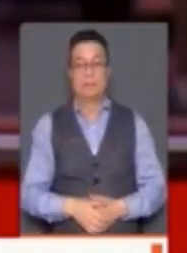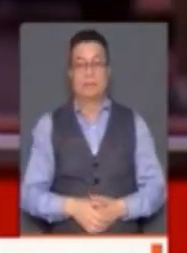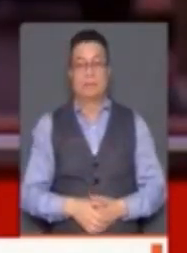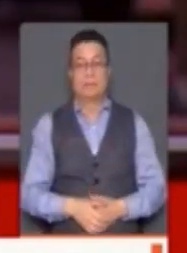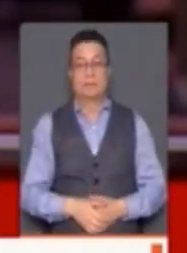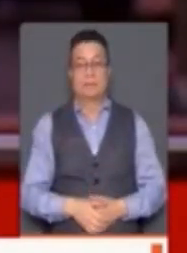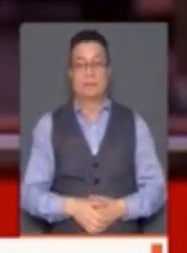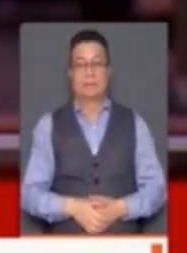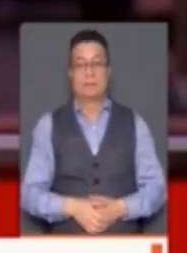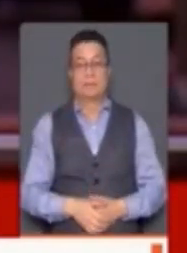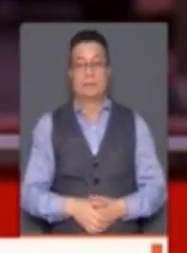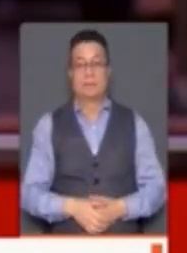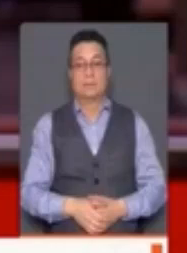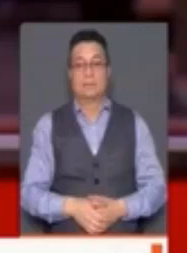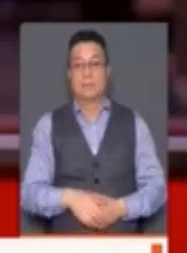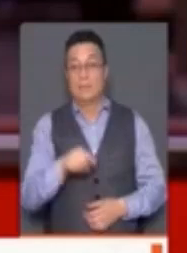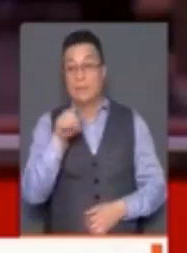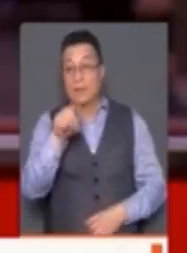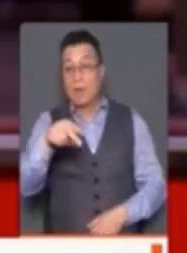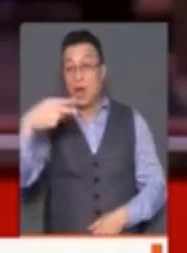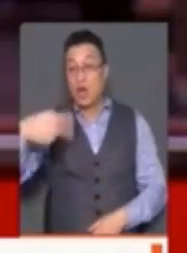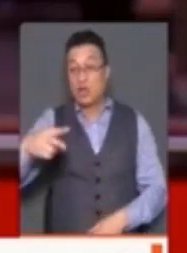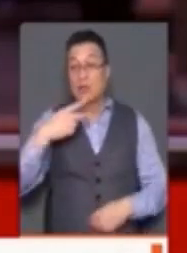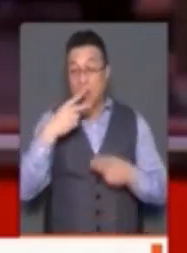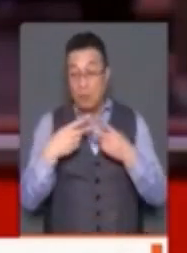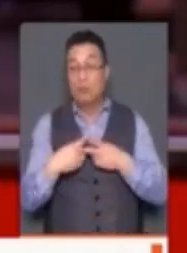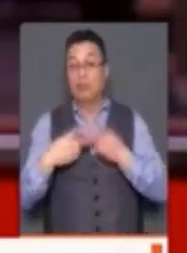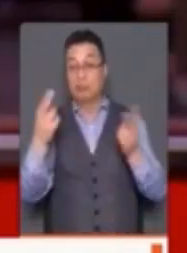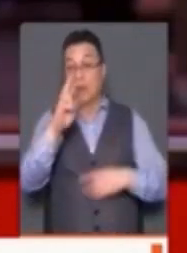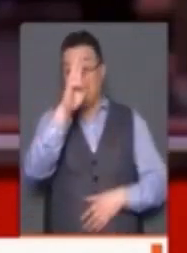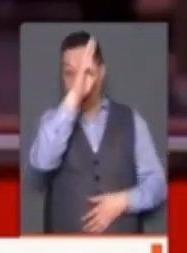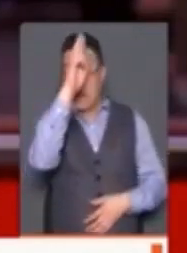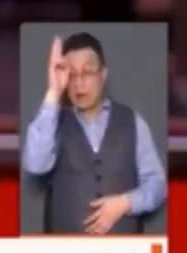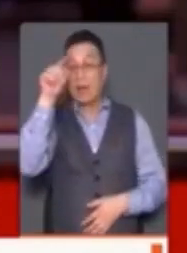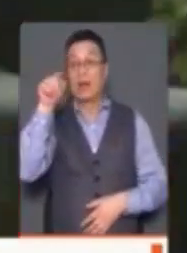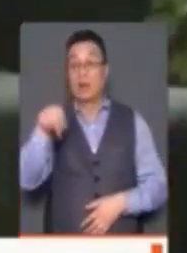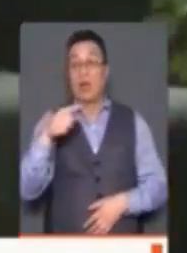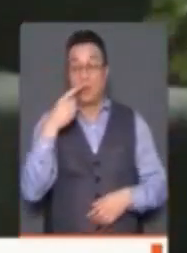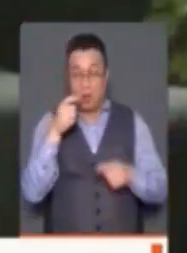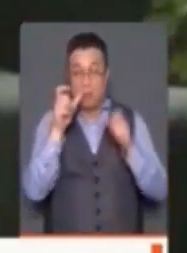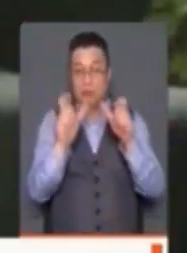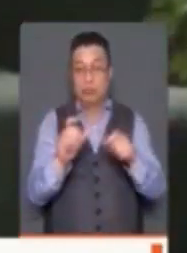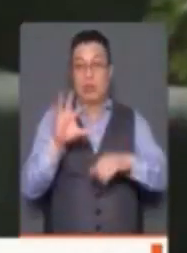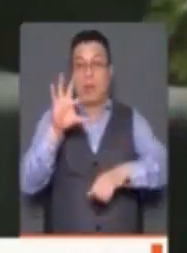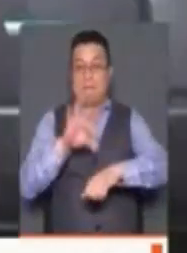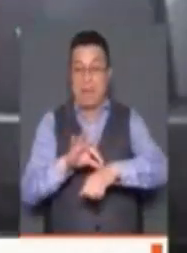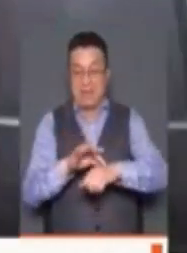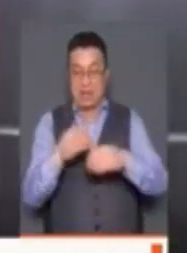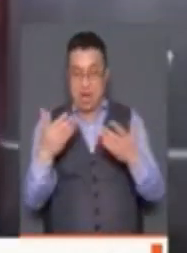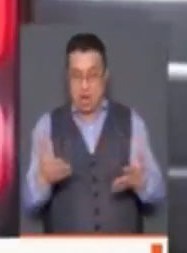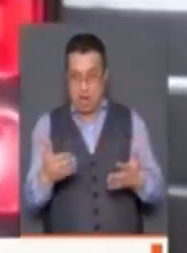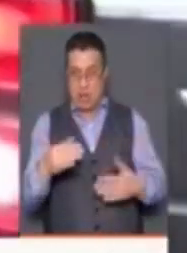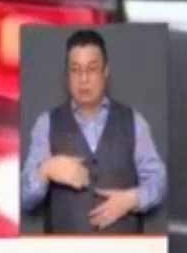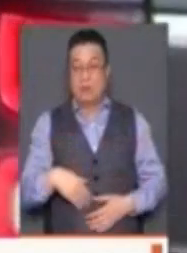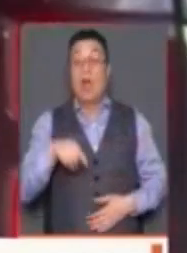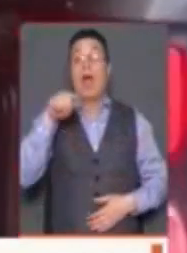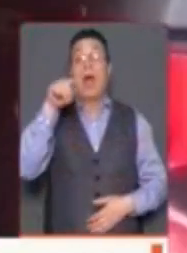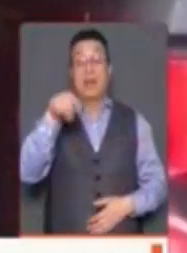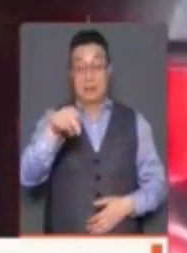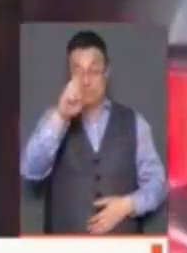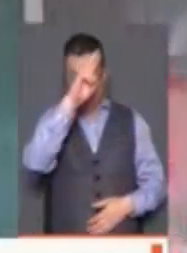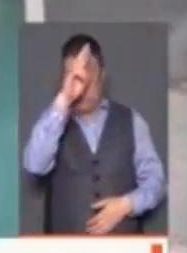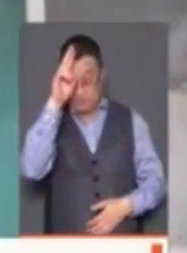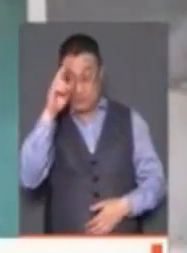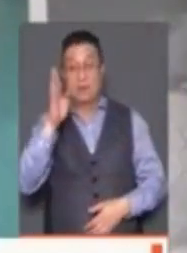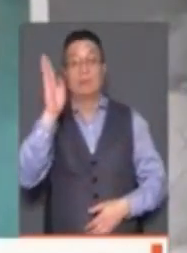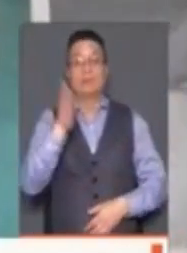have been informed, with of course that news that she's under medical supervision. Durante el miércoles la monarca suspendió sus